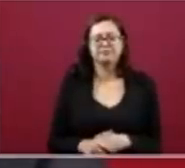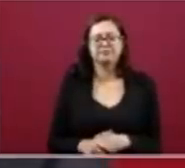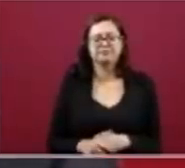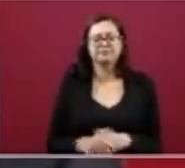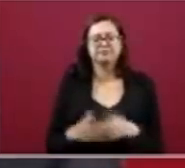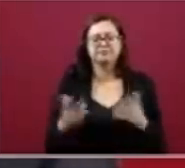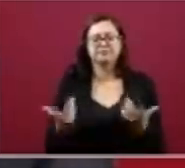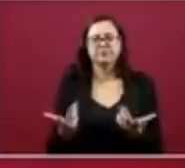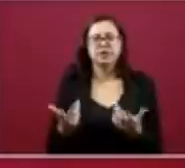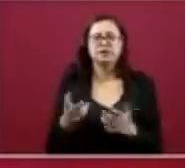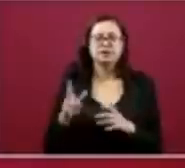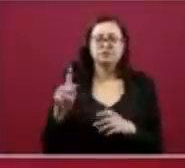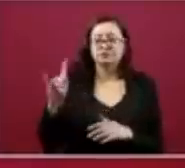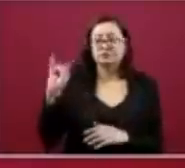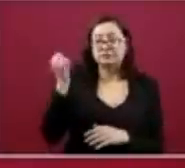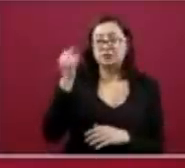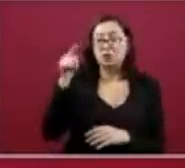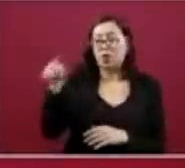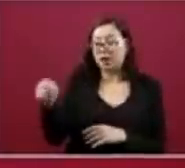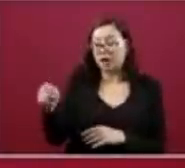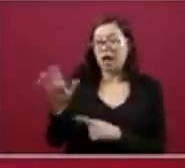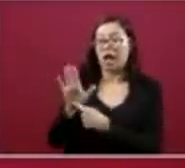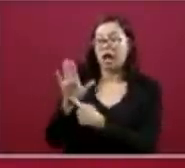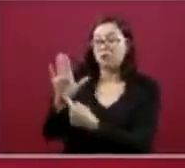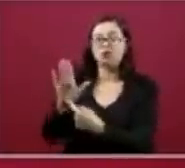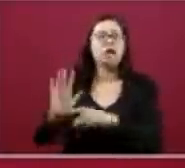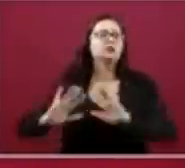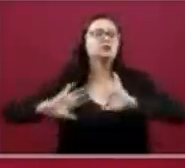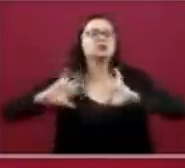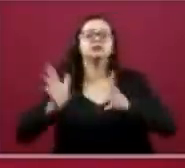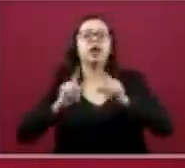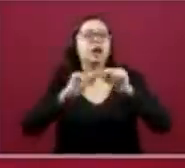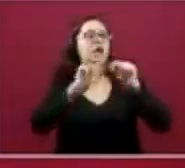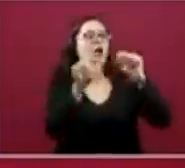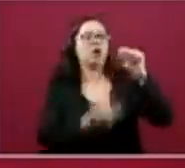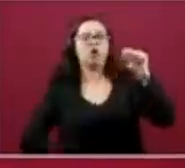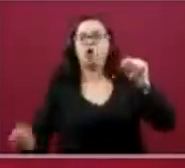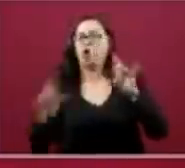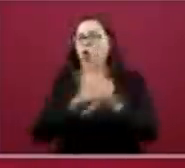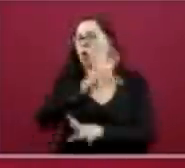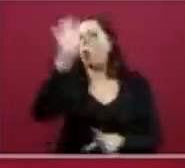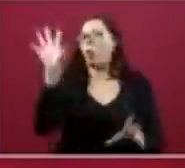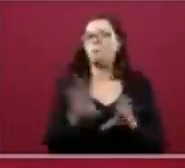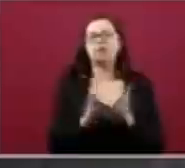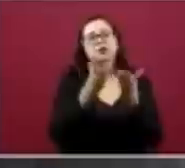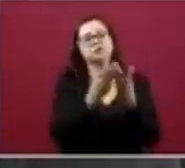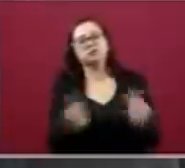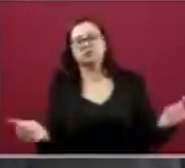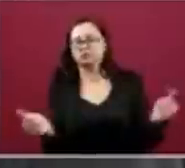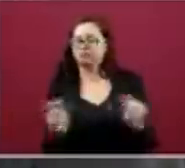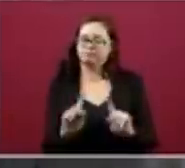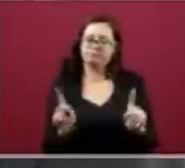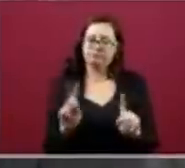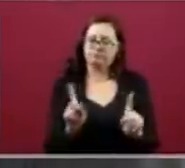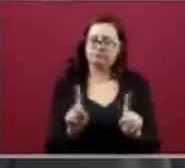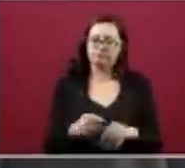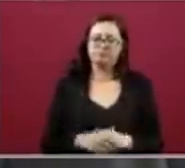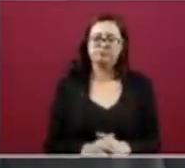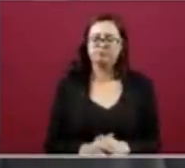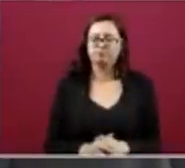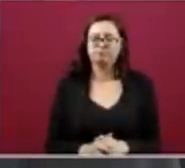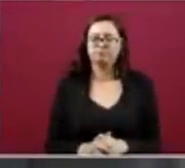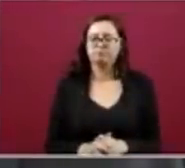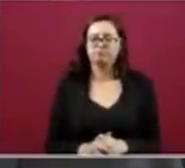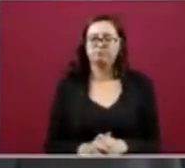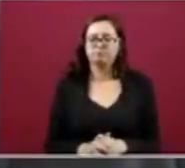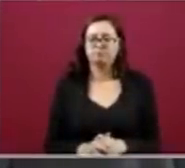utilizar el caso de Tijuana y decir ya se resolvió el problema. Puedo decirles